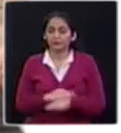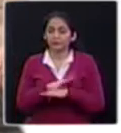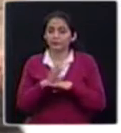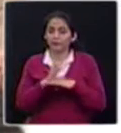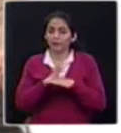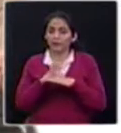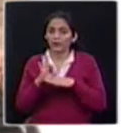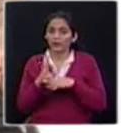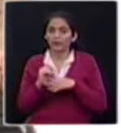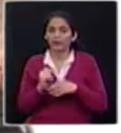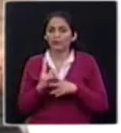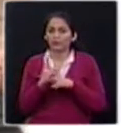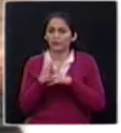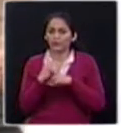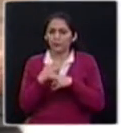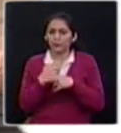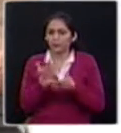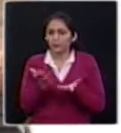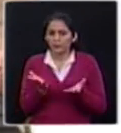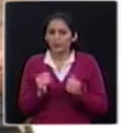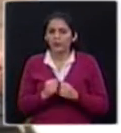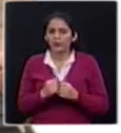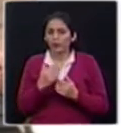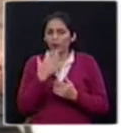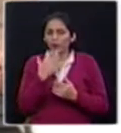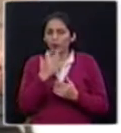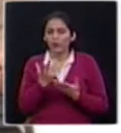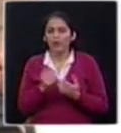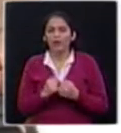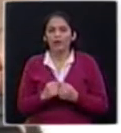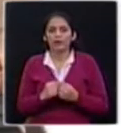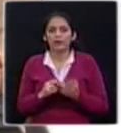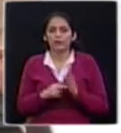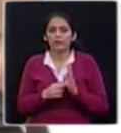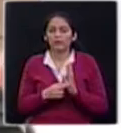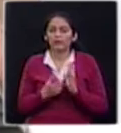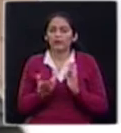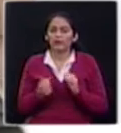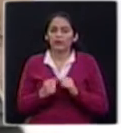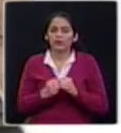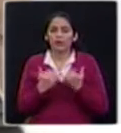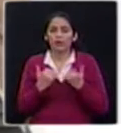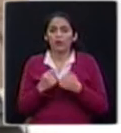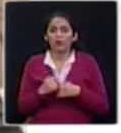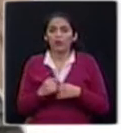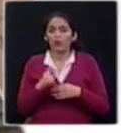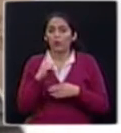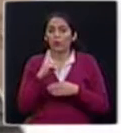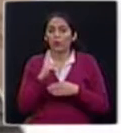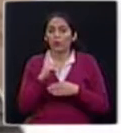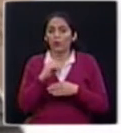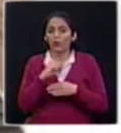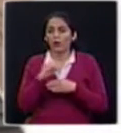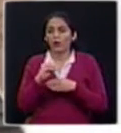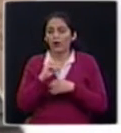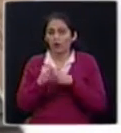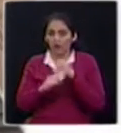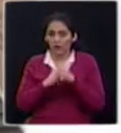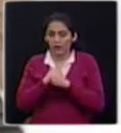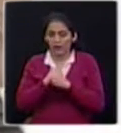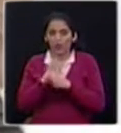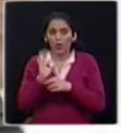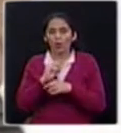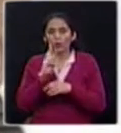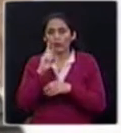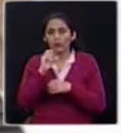productivo, es decir, dar un año más de bachillerato o dos en el caso, pero la idea es que el estudiante salga con